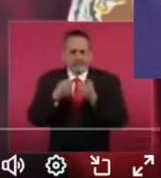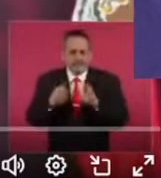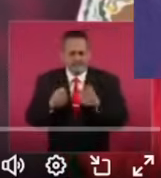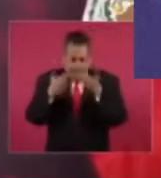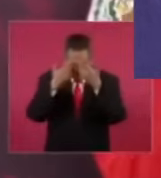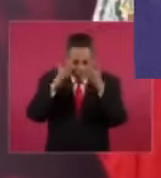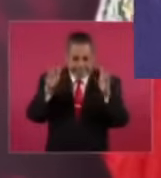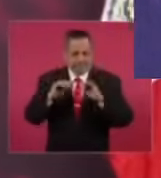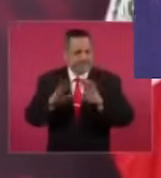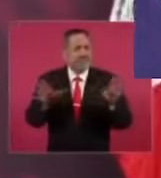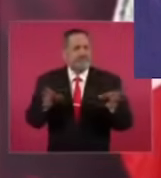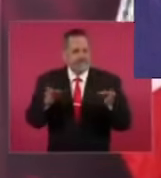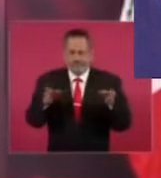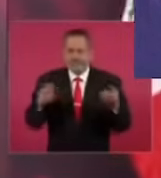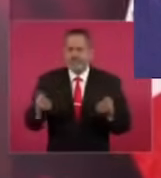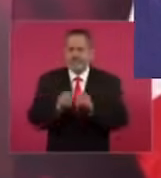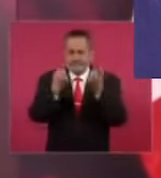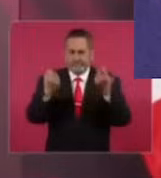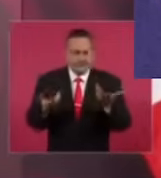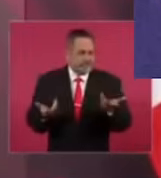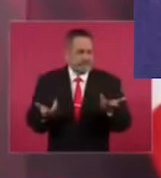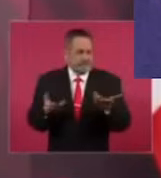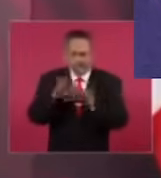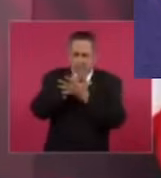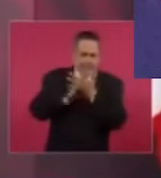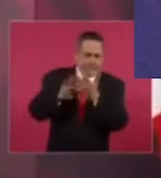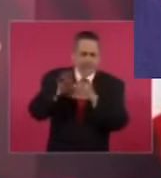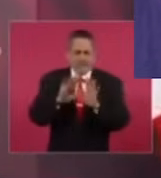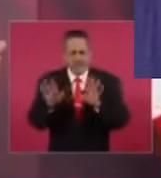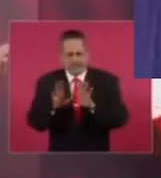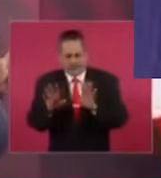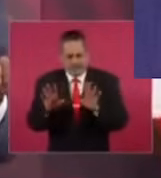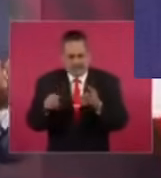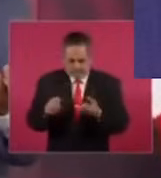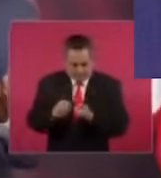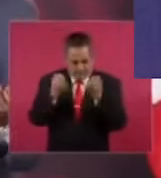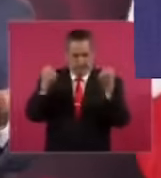espárragos. Porque es una lucha